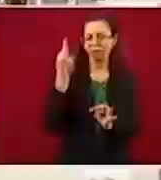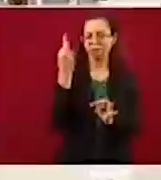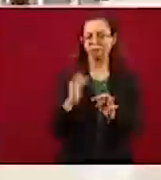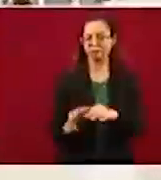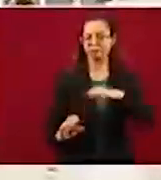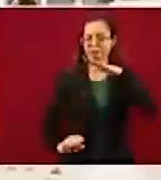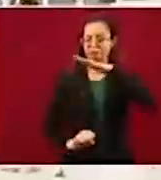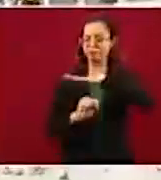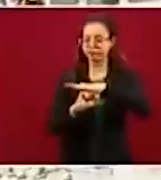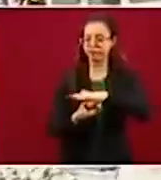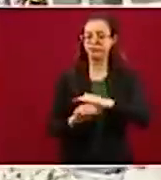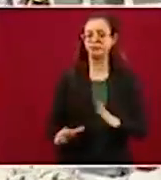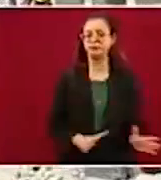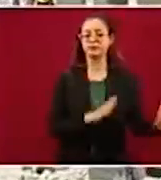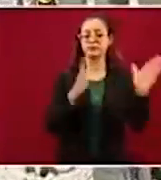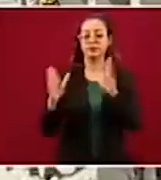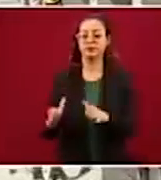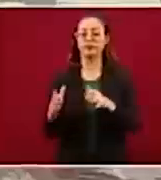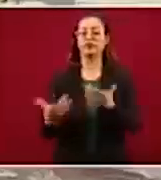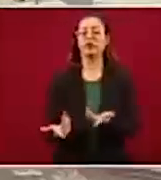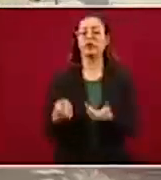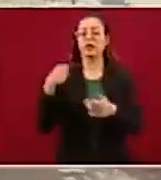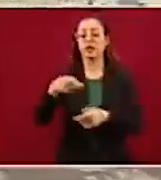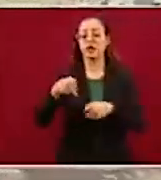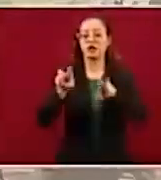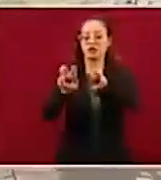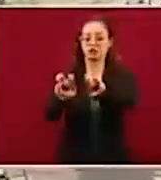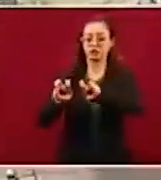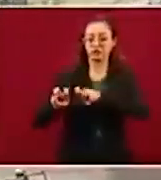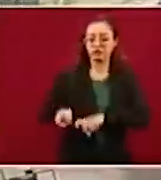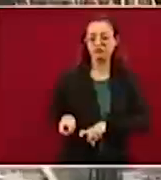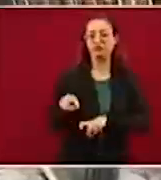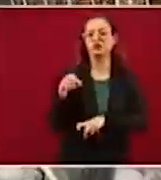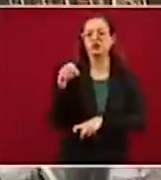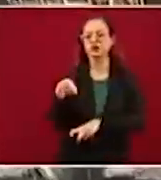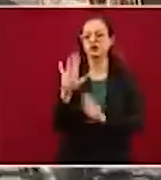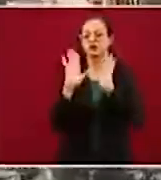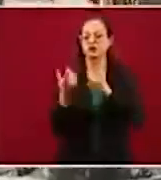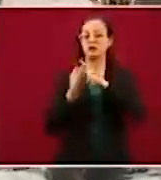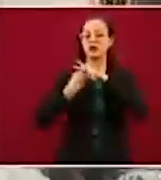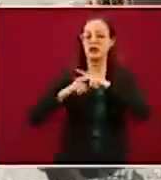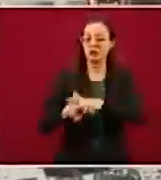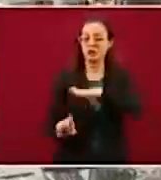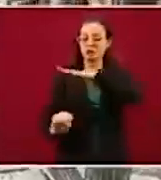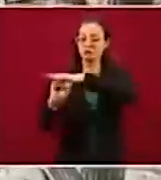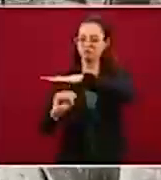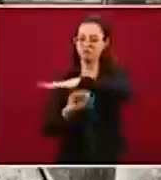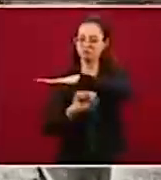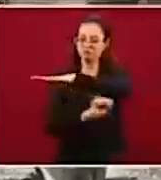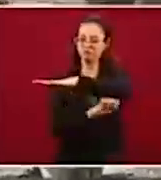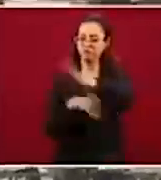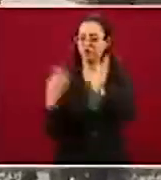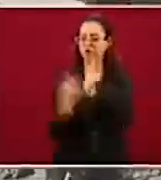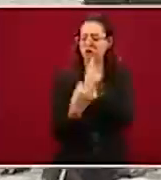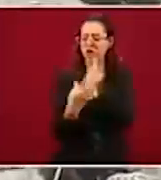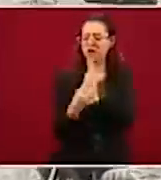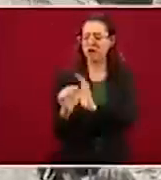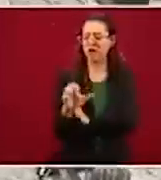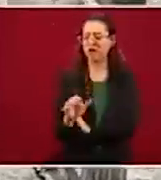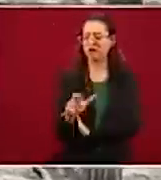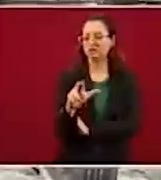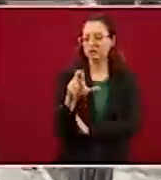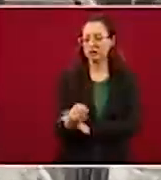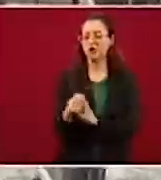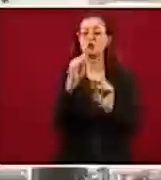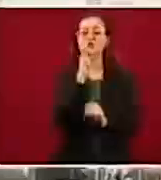subestructura. En la terminal de pasajeros se inició con el izaje y montaje de las primeras columnas y vigas de acero estructural en las salas de abordaje.